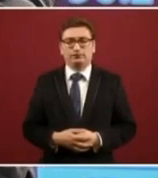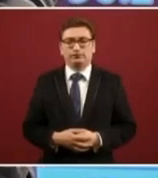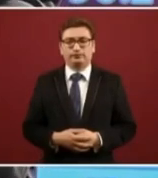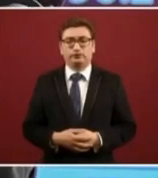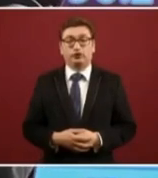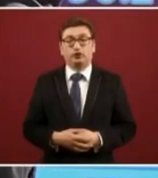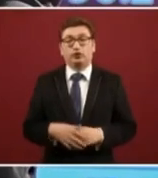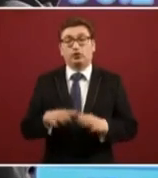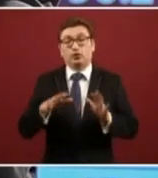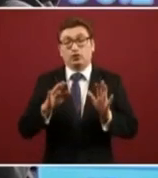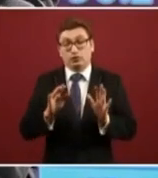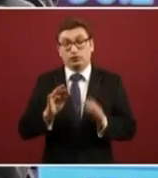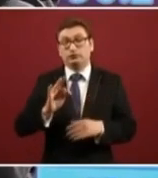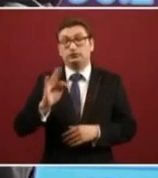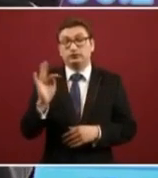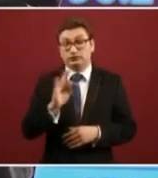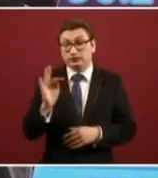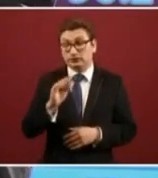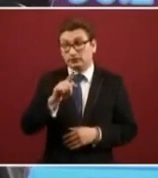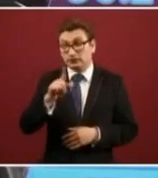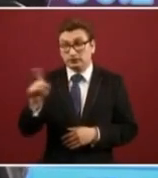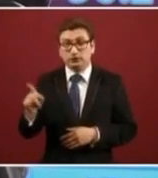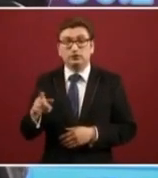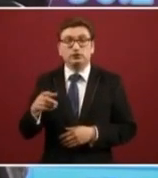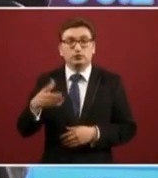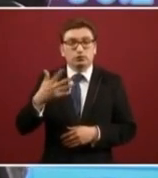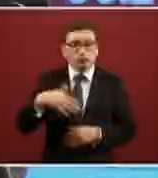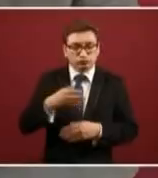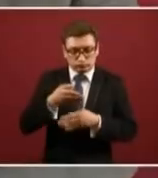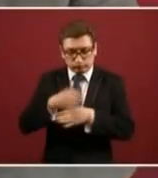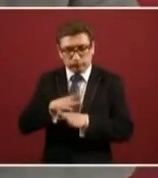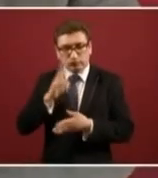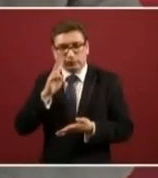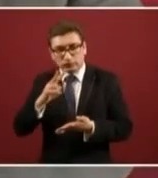no han ido a ver sus cuentas,